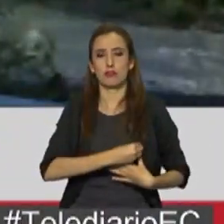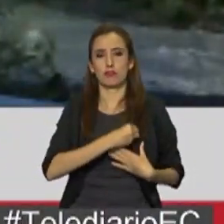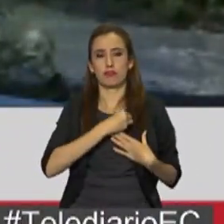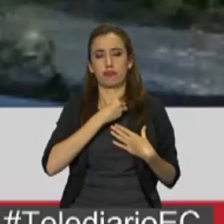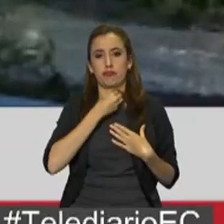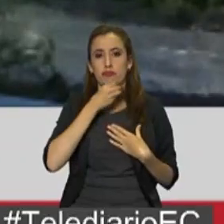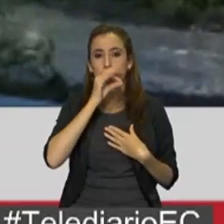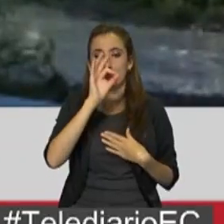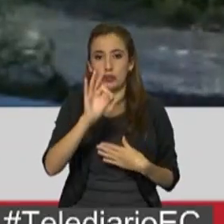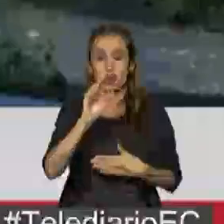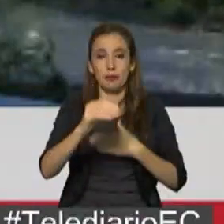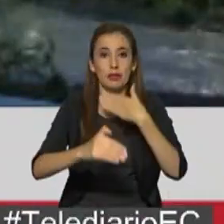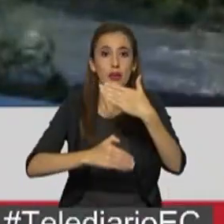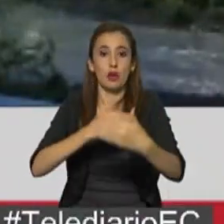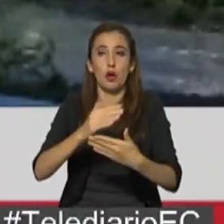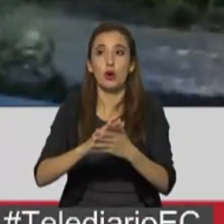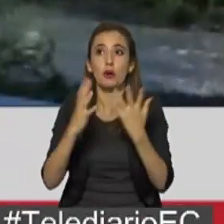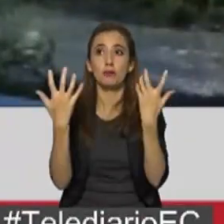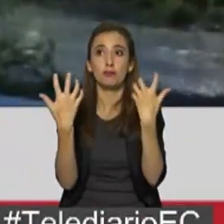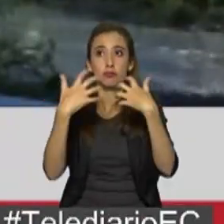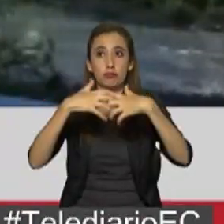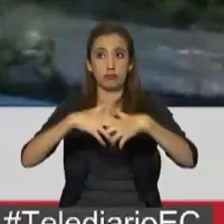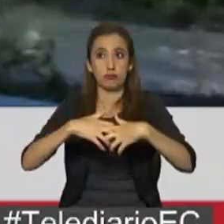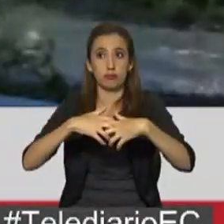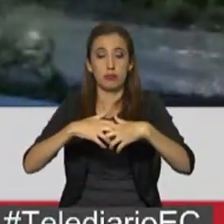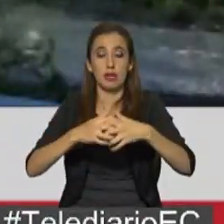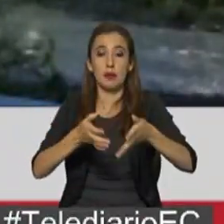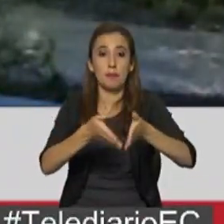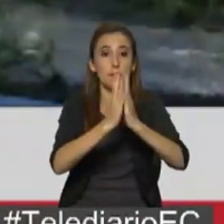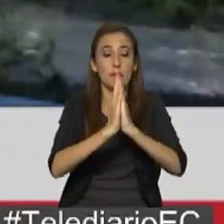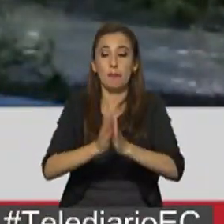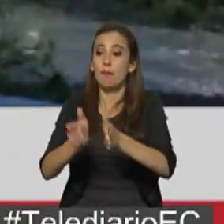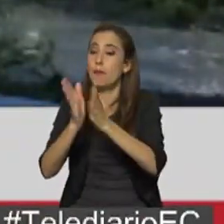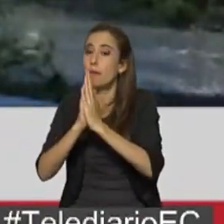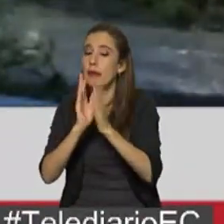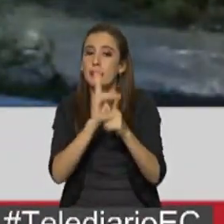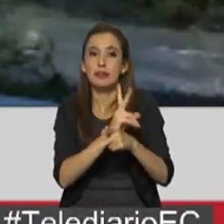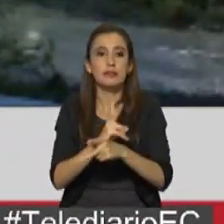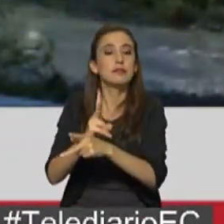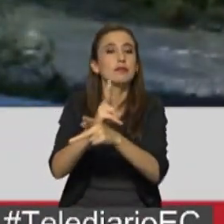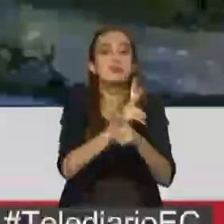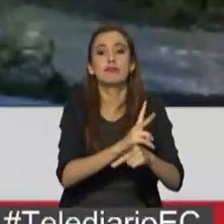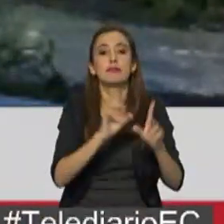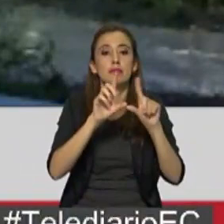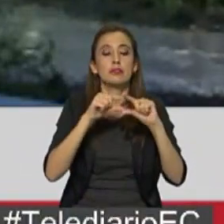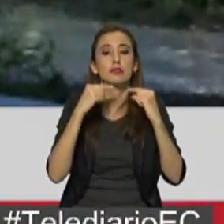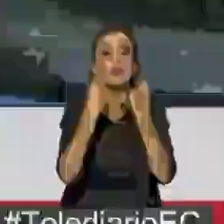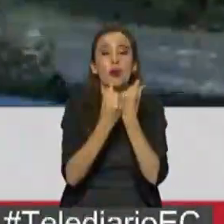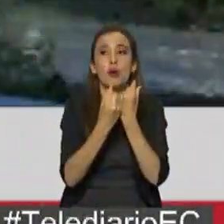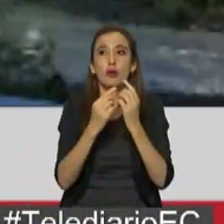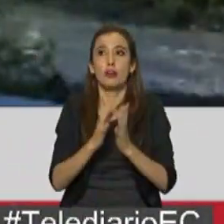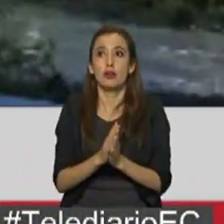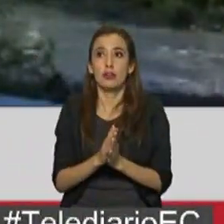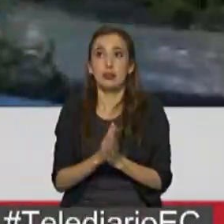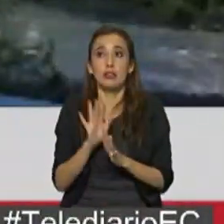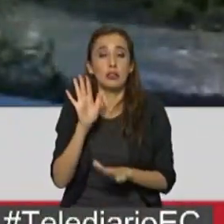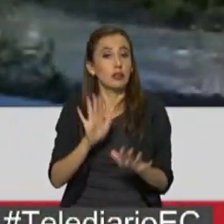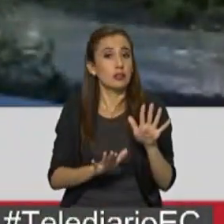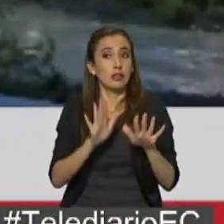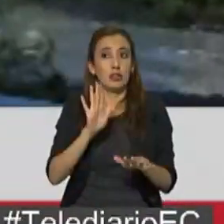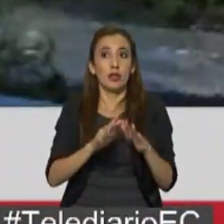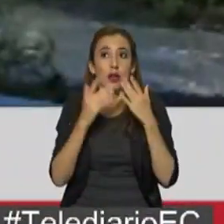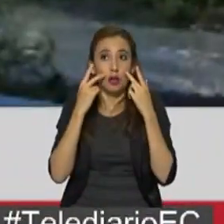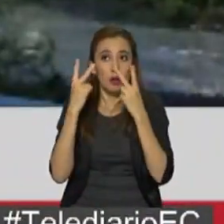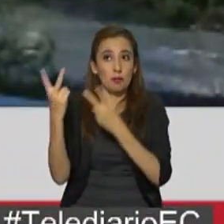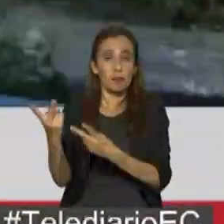sobre una caída brusca en la economía de la región y pide que se protejan a los más vulnerables y se conserven los puestos de trabajo para esto prepara un